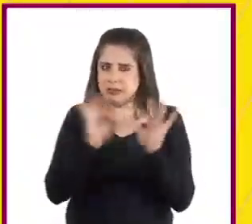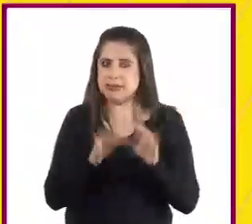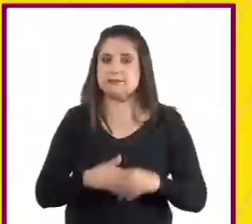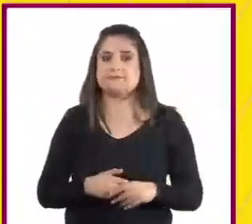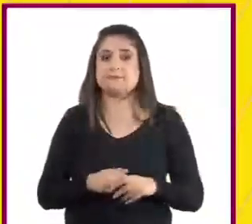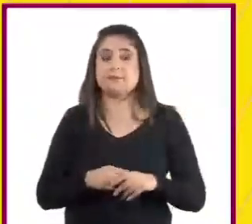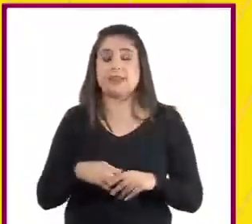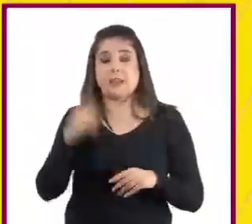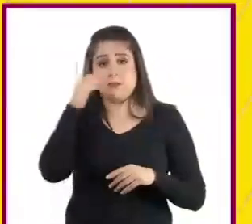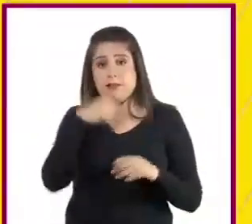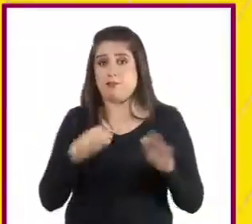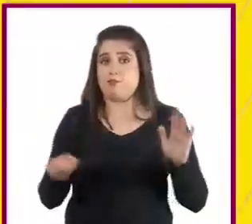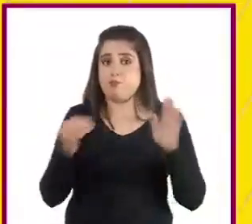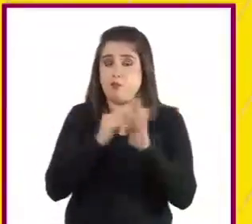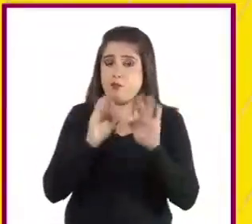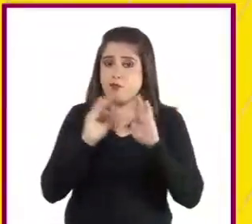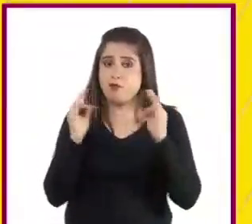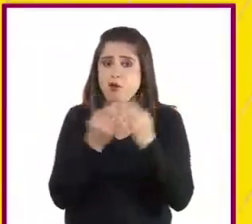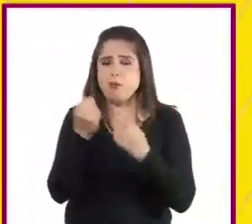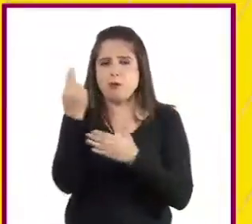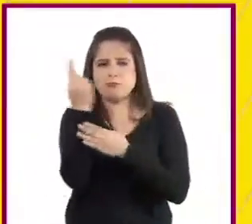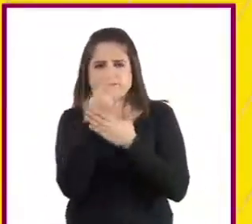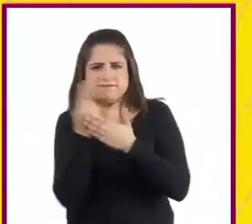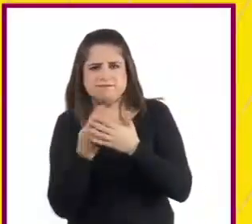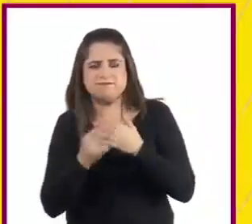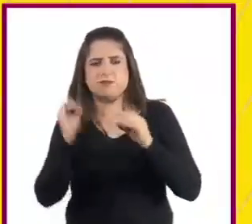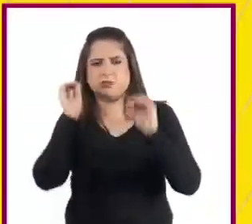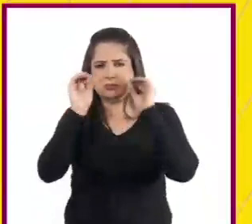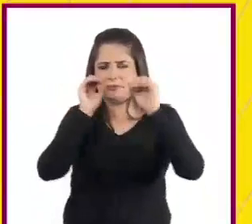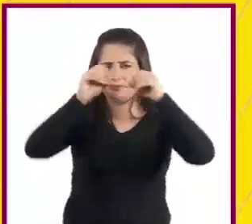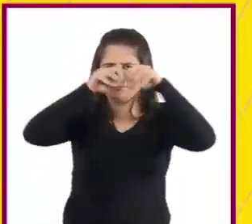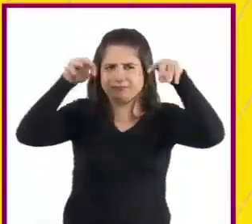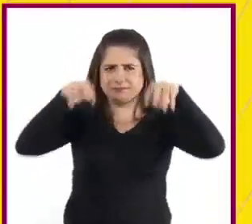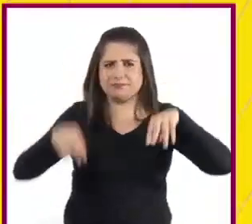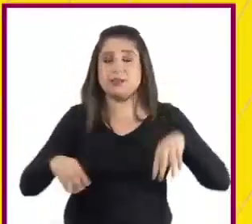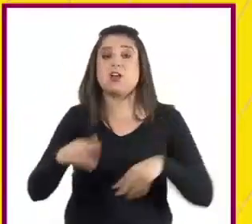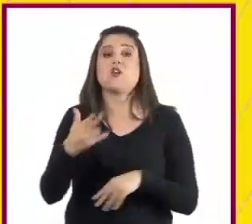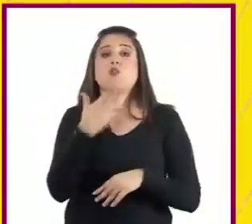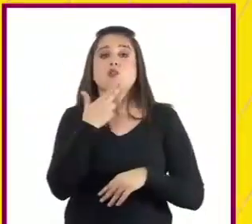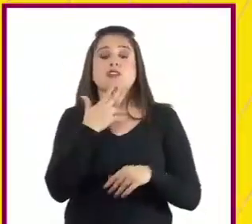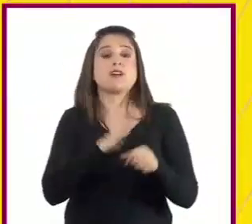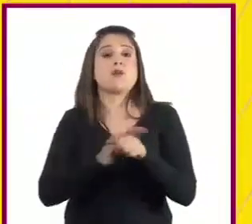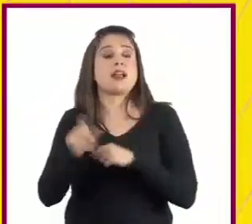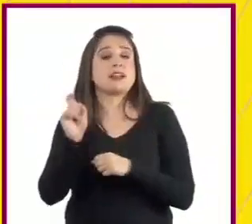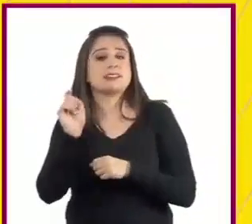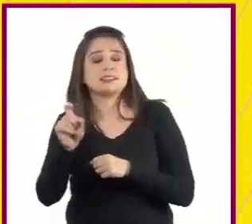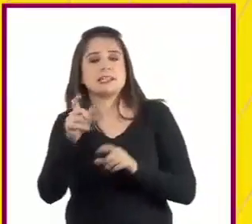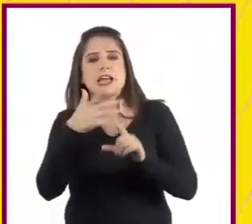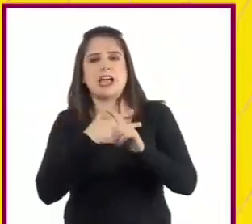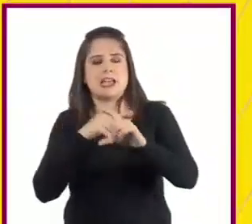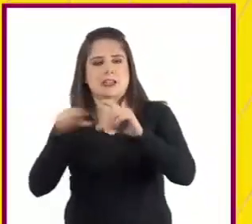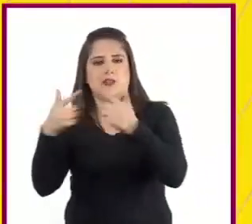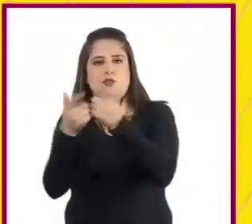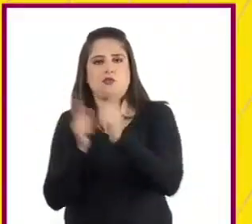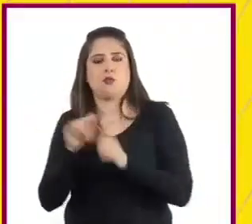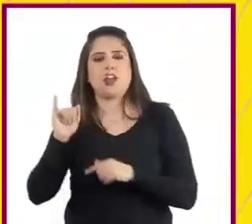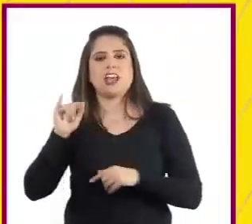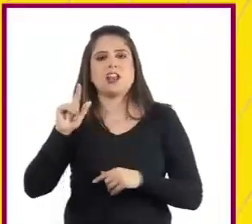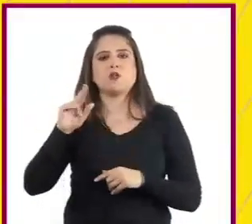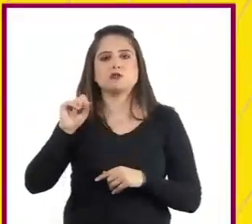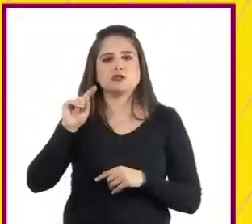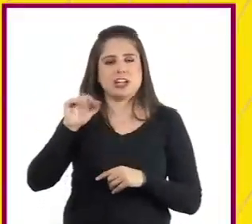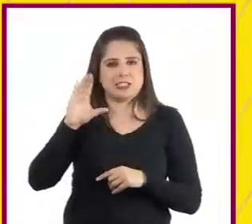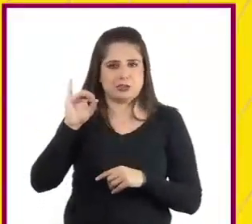Para insertar una forma, gráfico o un diagrama a nuestra presentación, utilizamos las opciones que se encuentran en el grupo